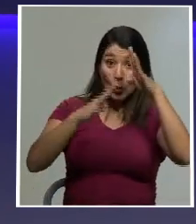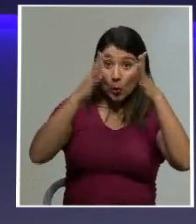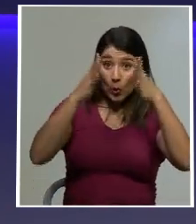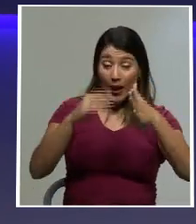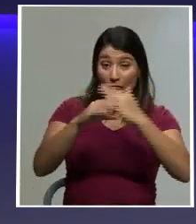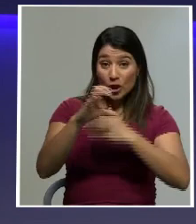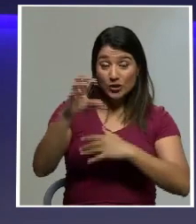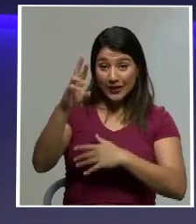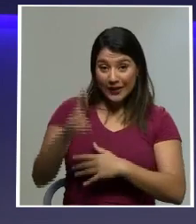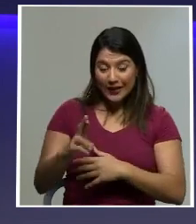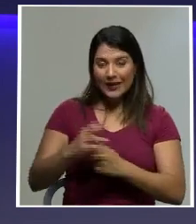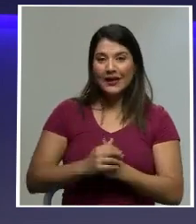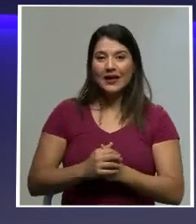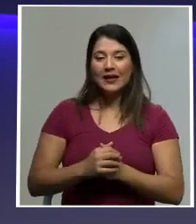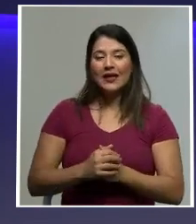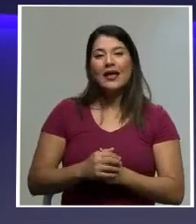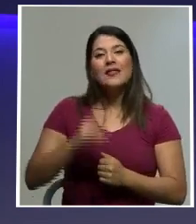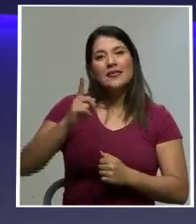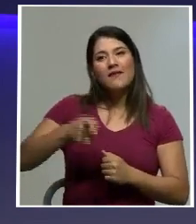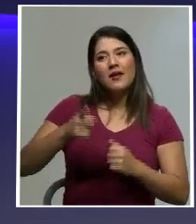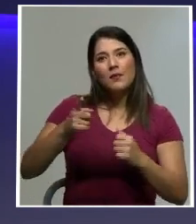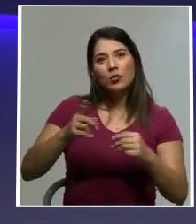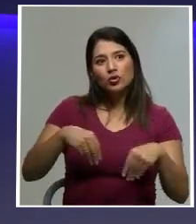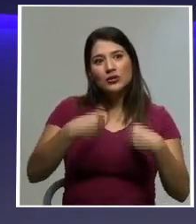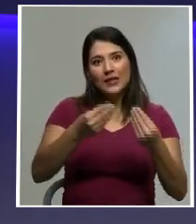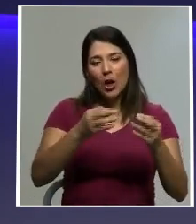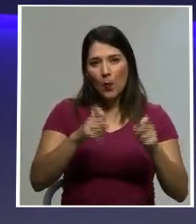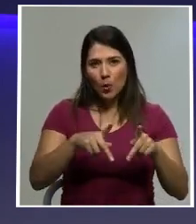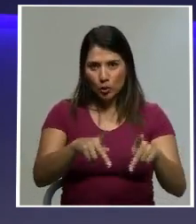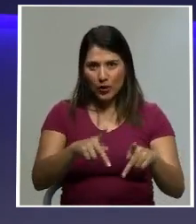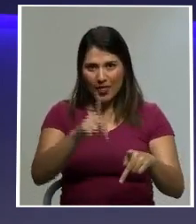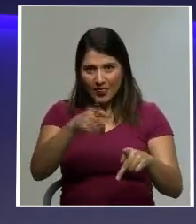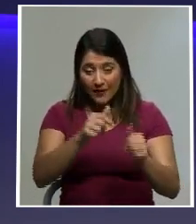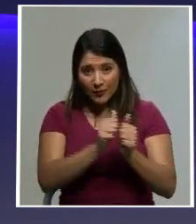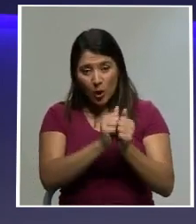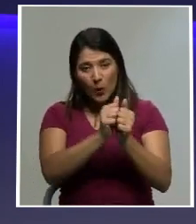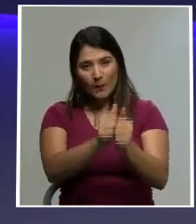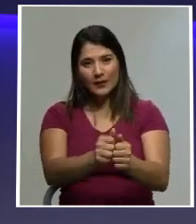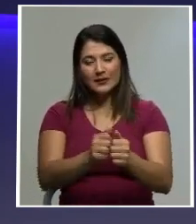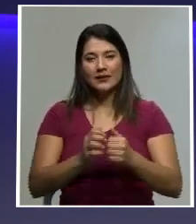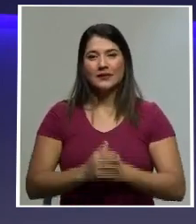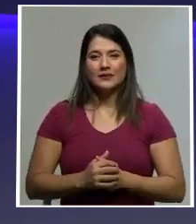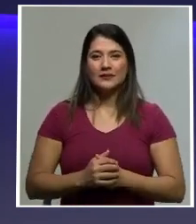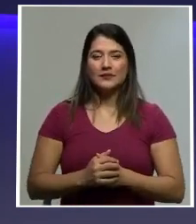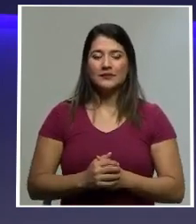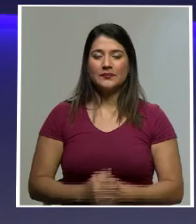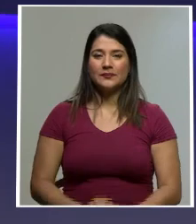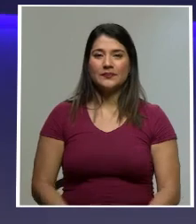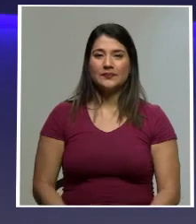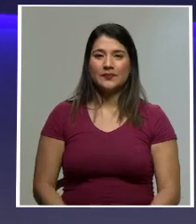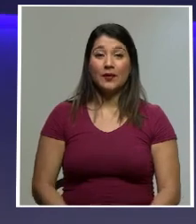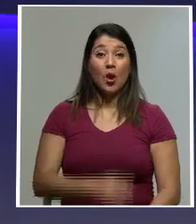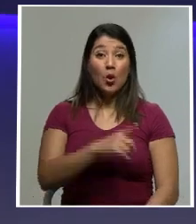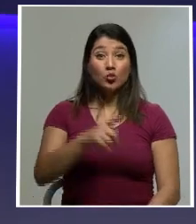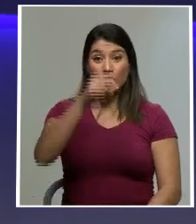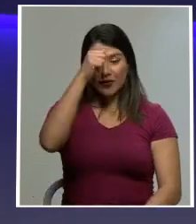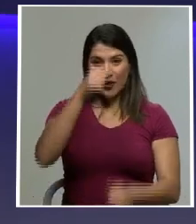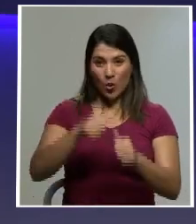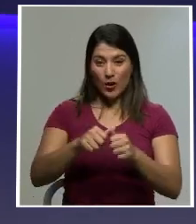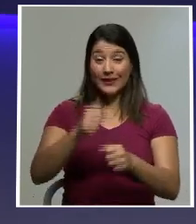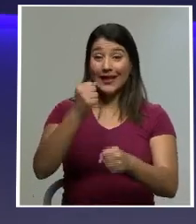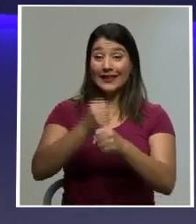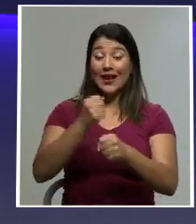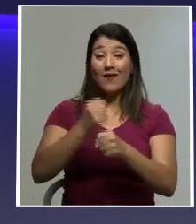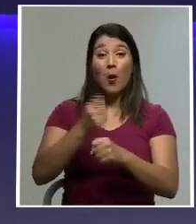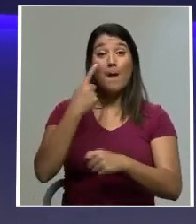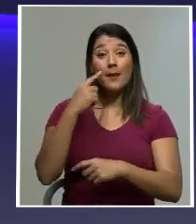país. Hay que darles espacio. Tenemos que acompañarlos. Recuerde Trabajamos